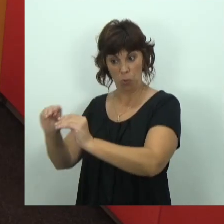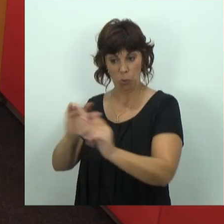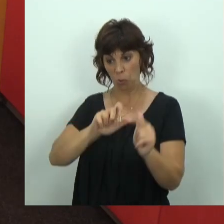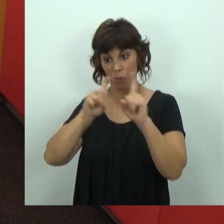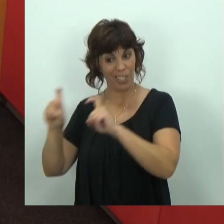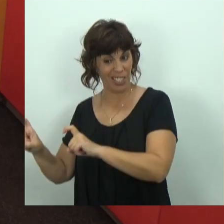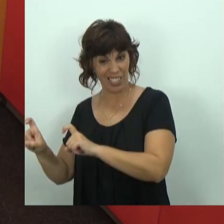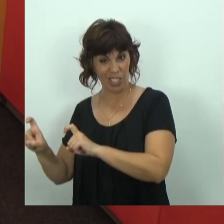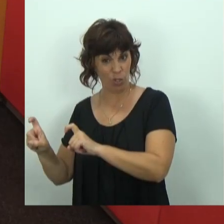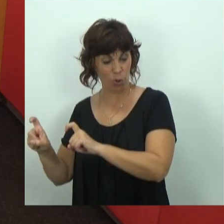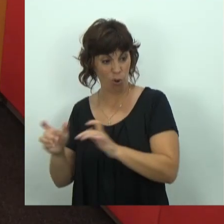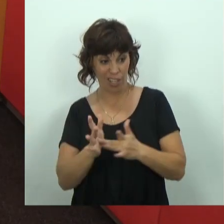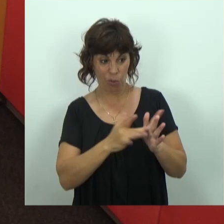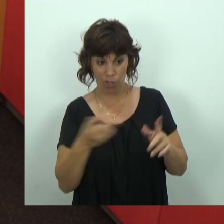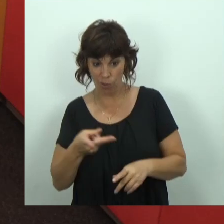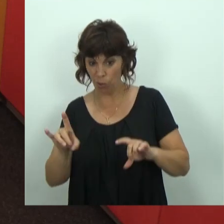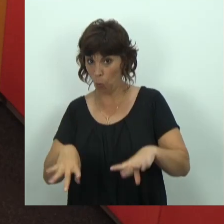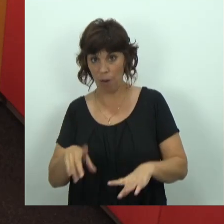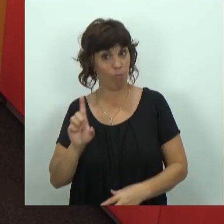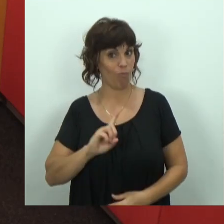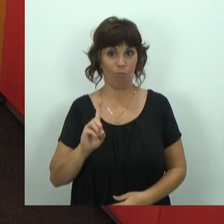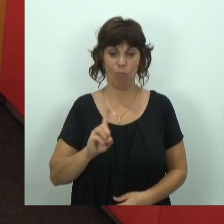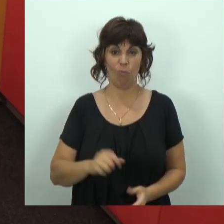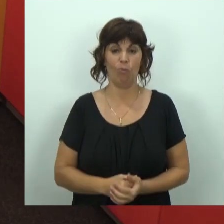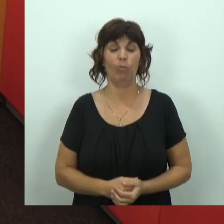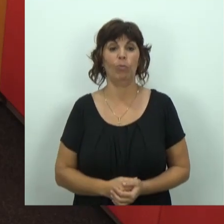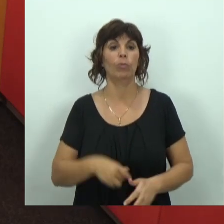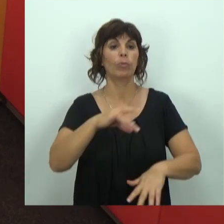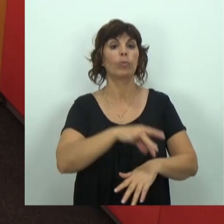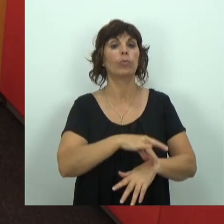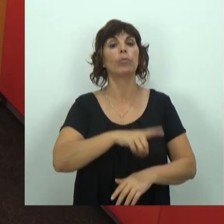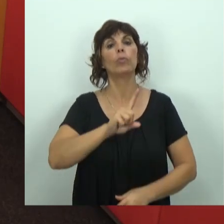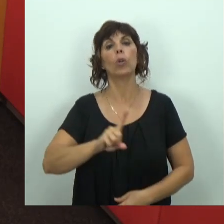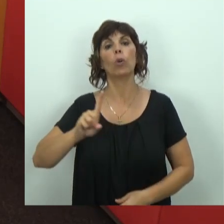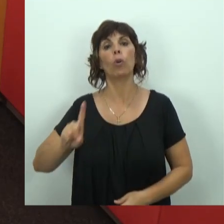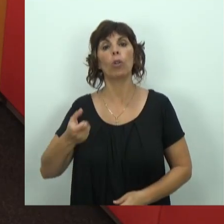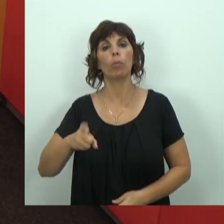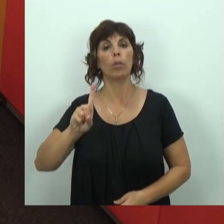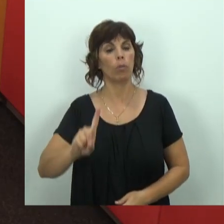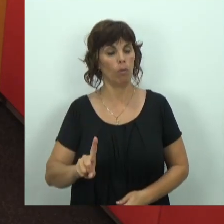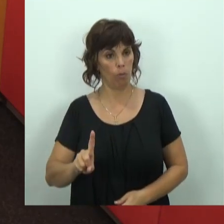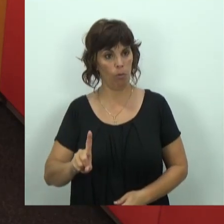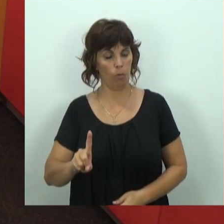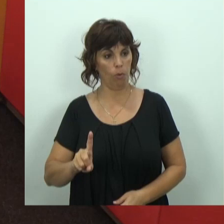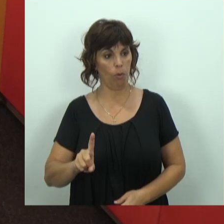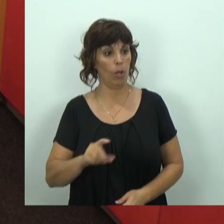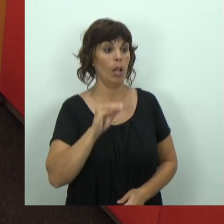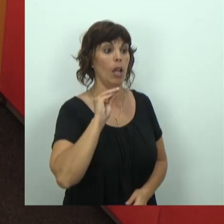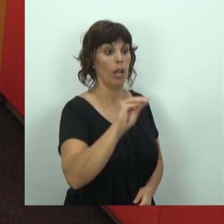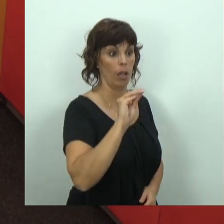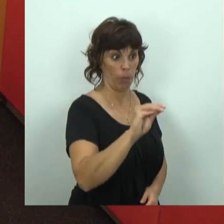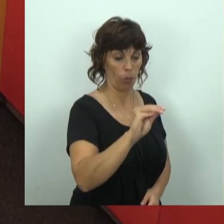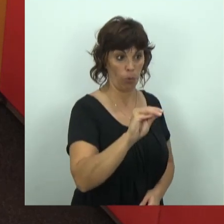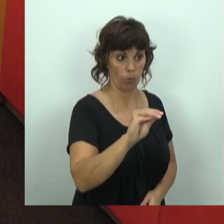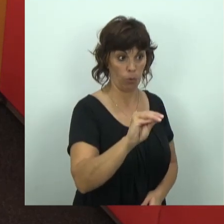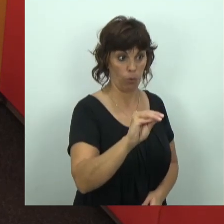Probablemente la persona que aquí en Lucas 11:1 le preguntó a Jesucristo: Señor,